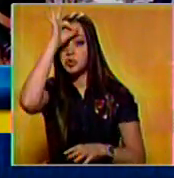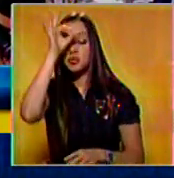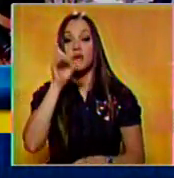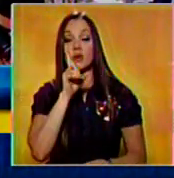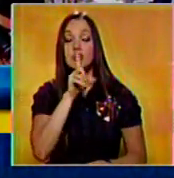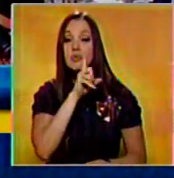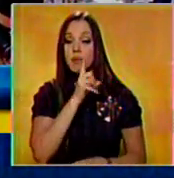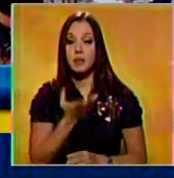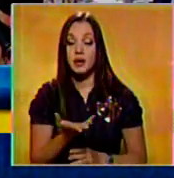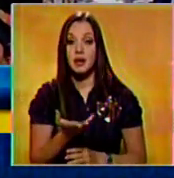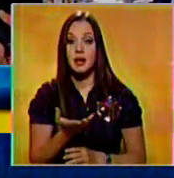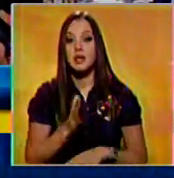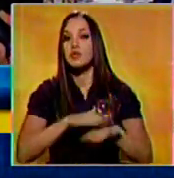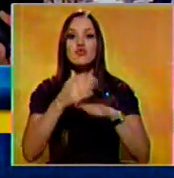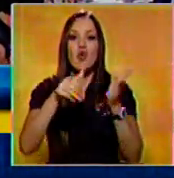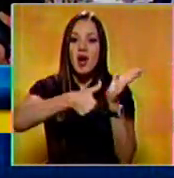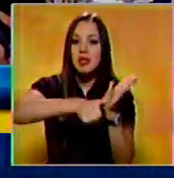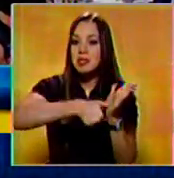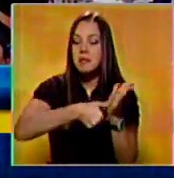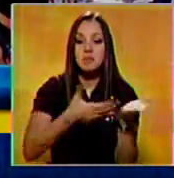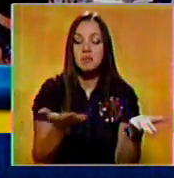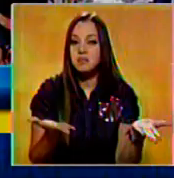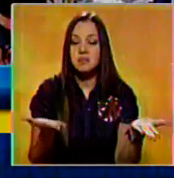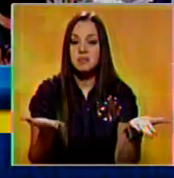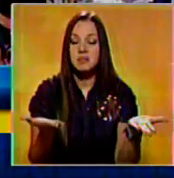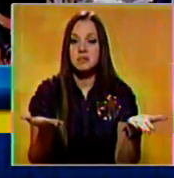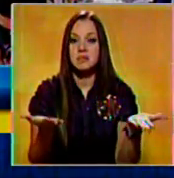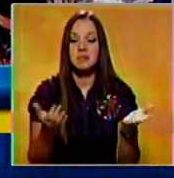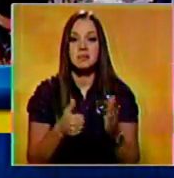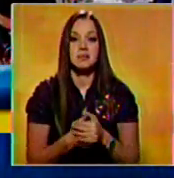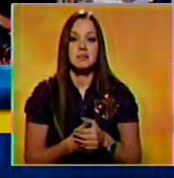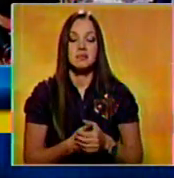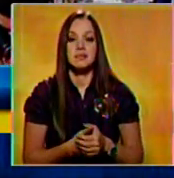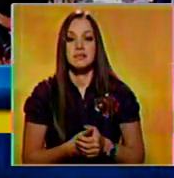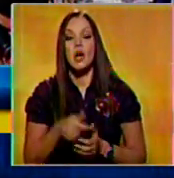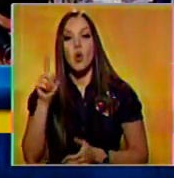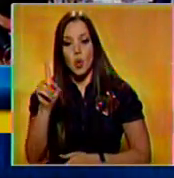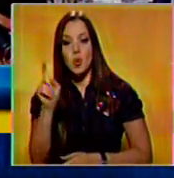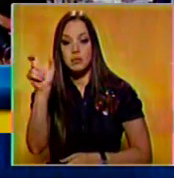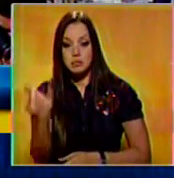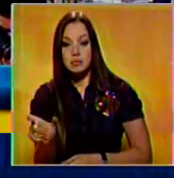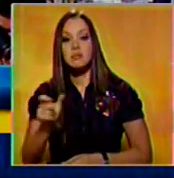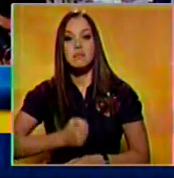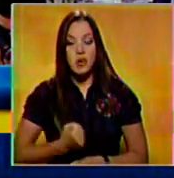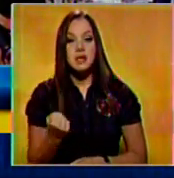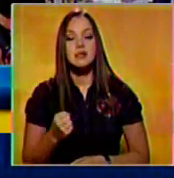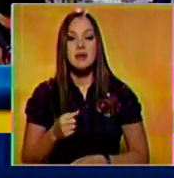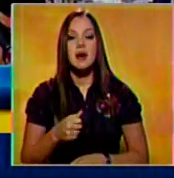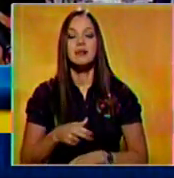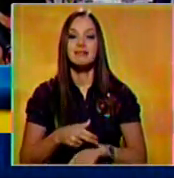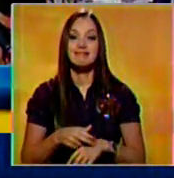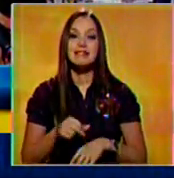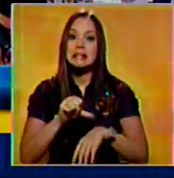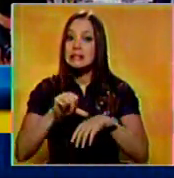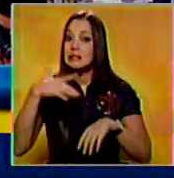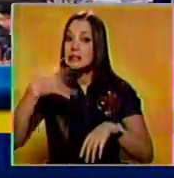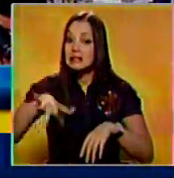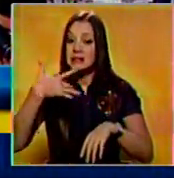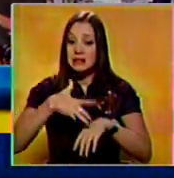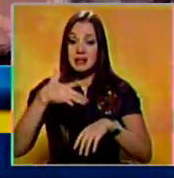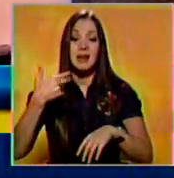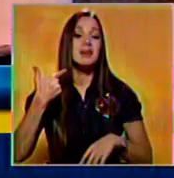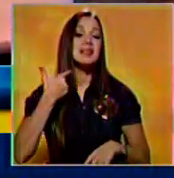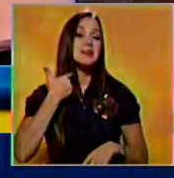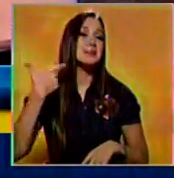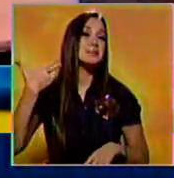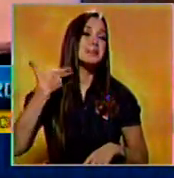en función de que no tenía ningún tipo de documentación. Y uno de nuestros funcionarios fue herido gravemente a la altura del